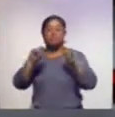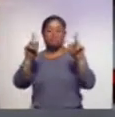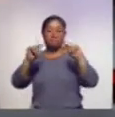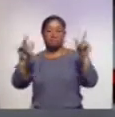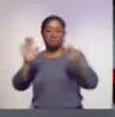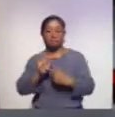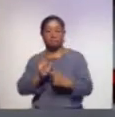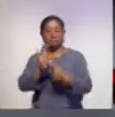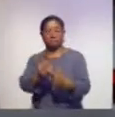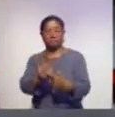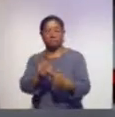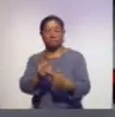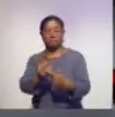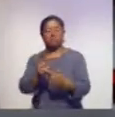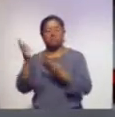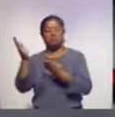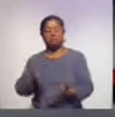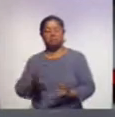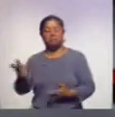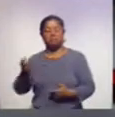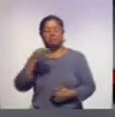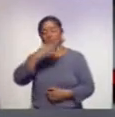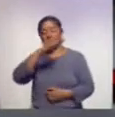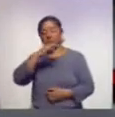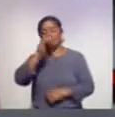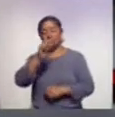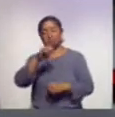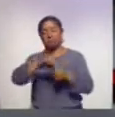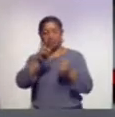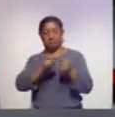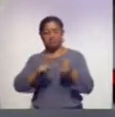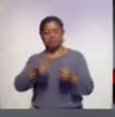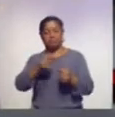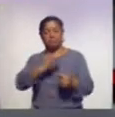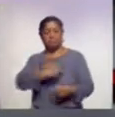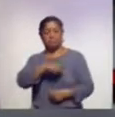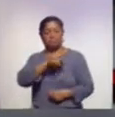Tlaxcala presente en la Fiesta Nacional de España, ya en la Ciudad de México.